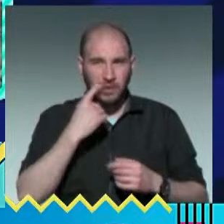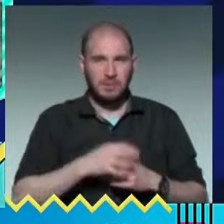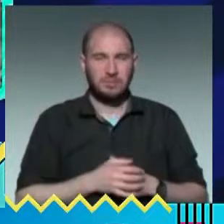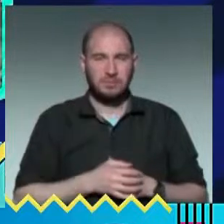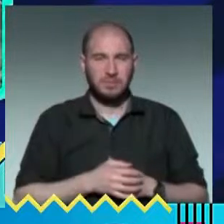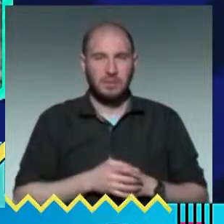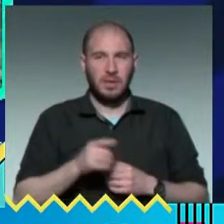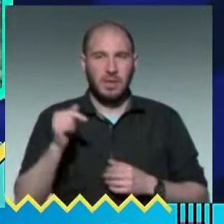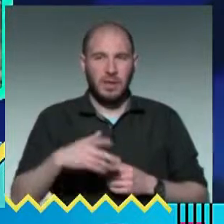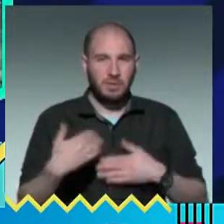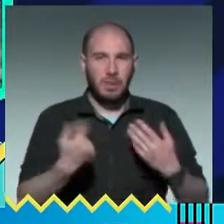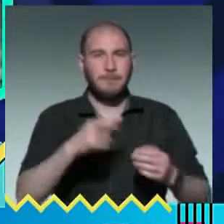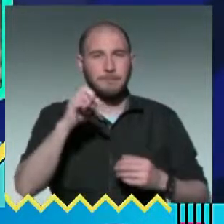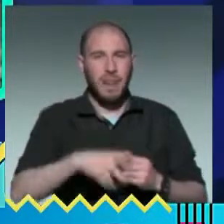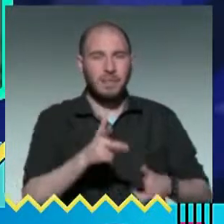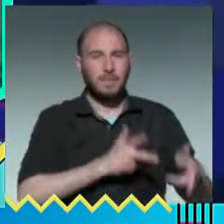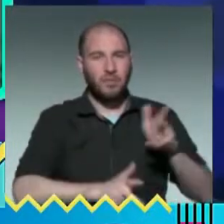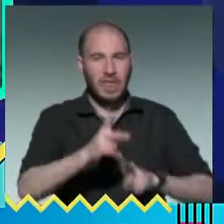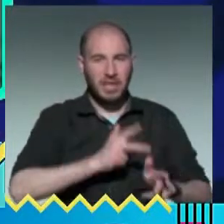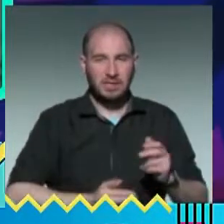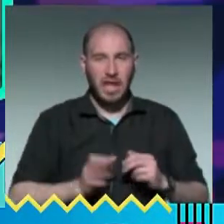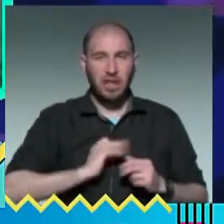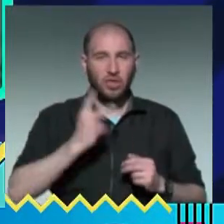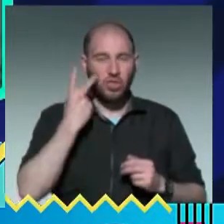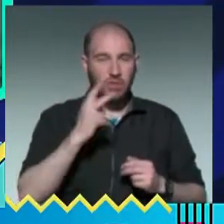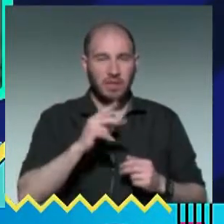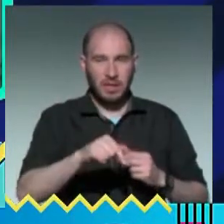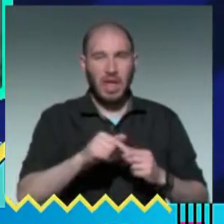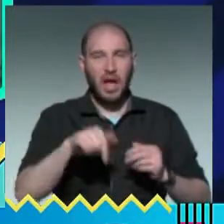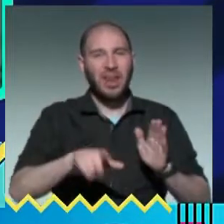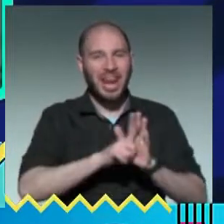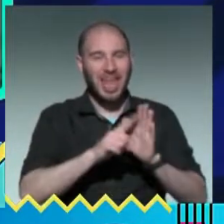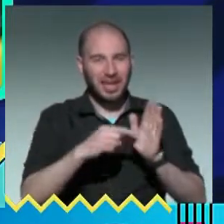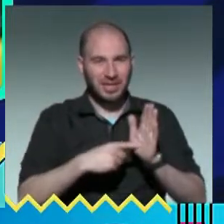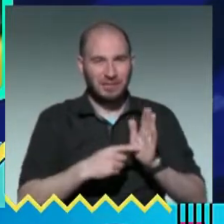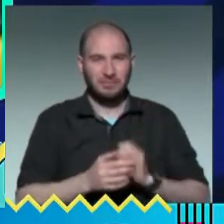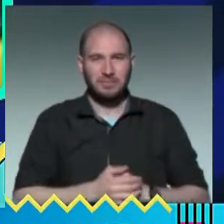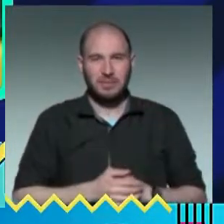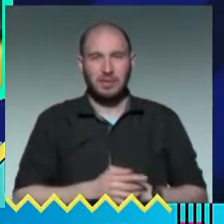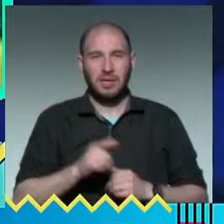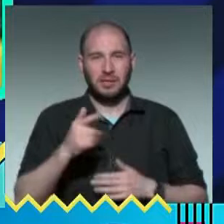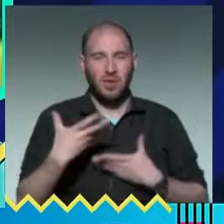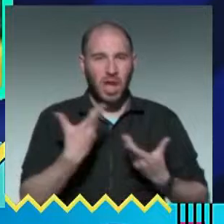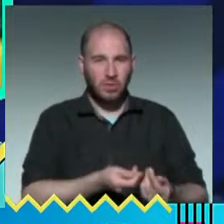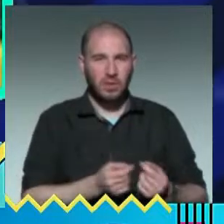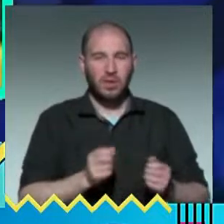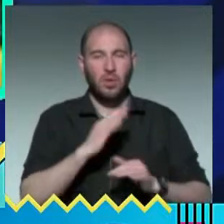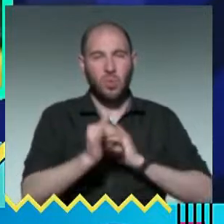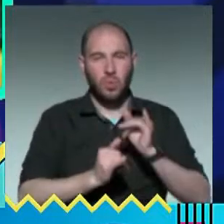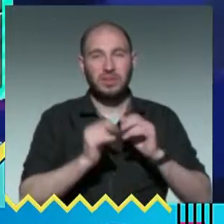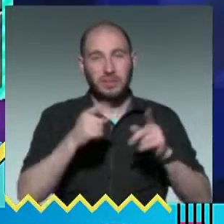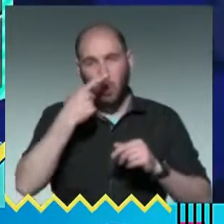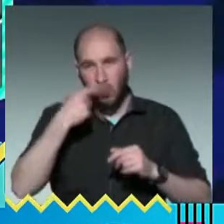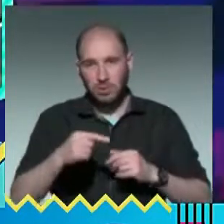Bueno, eso derivó en un plan de movilidad al año 2030. Ese plan hoy es ley. Y eso nos permite hablar de... Y lo